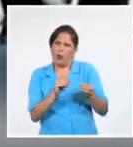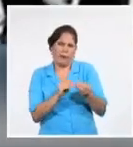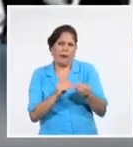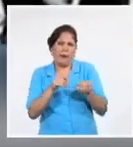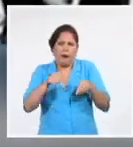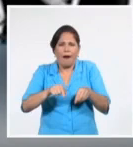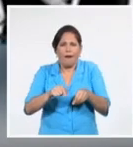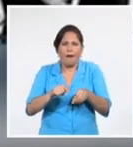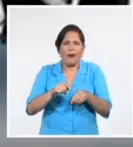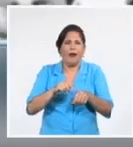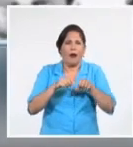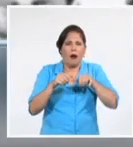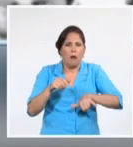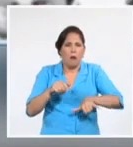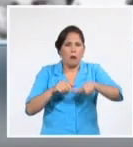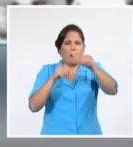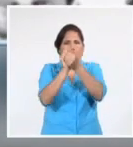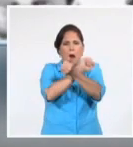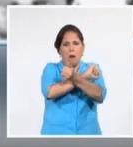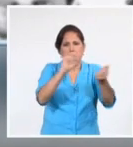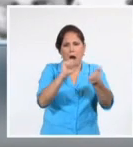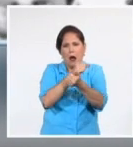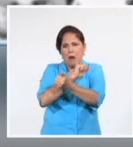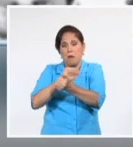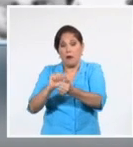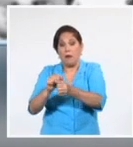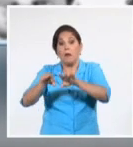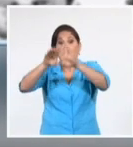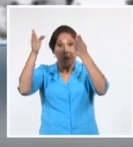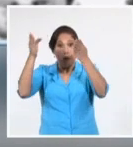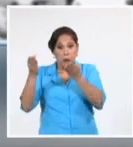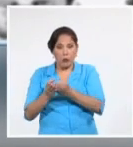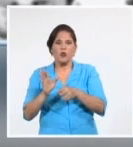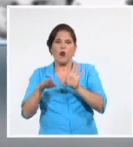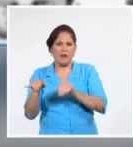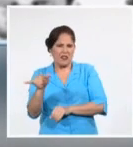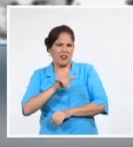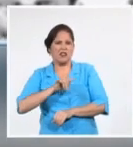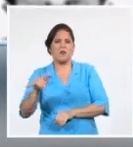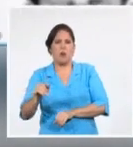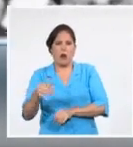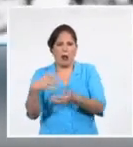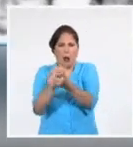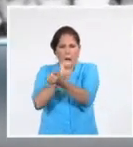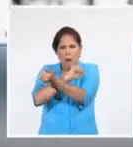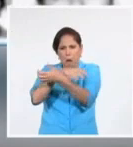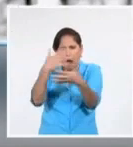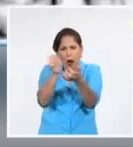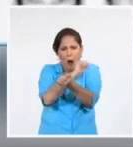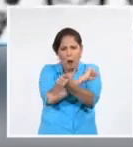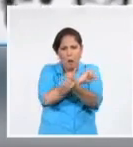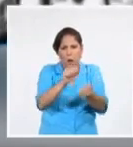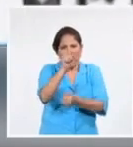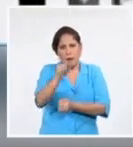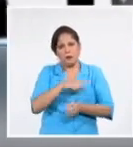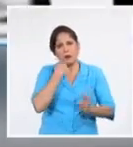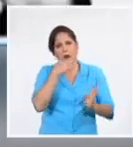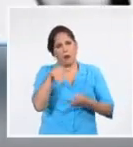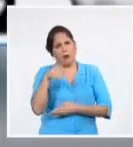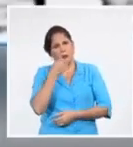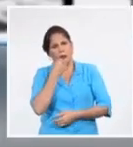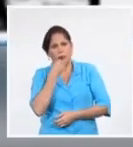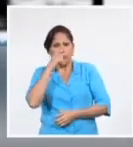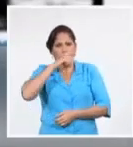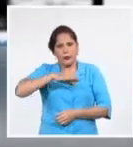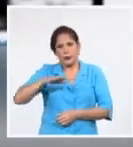embargo, continuamente en algún lugar del globo, sin el mayor respeto por la vida, explotan bombas, mueren personas,